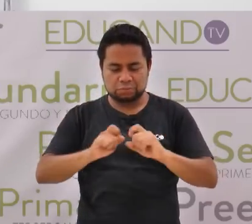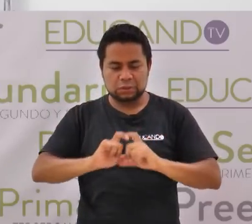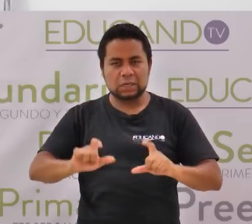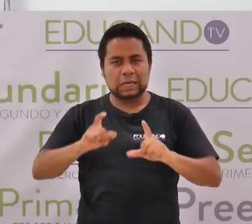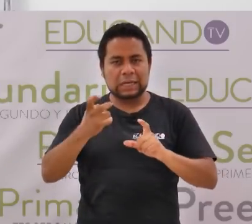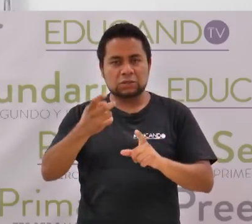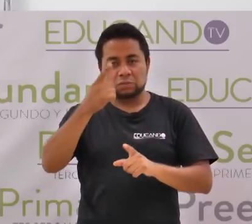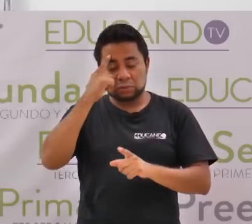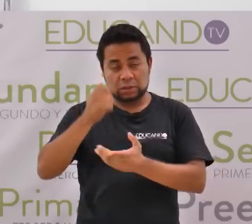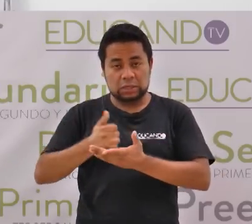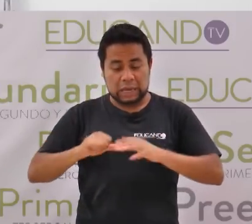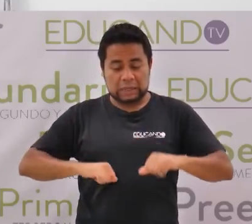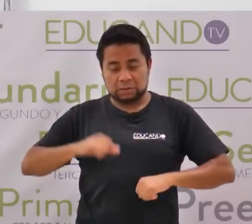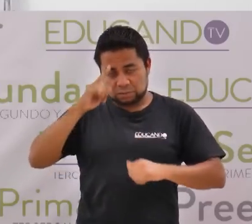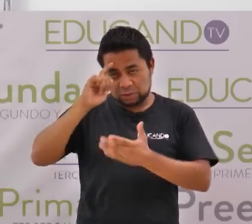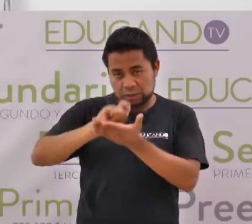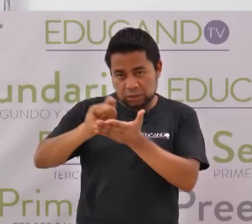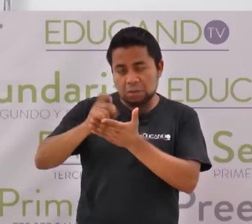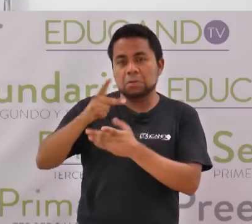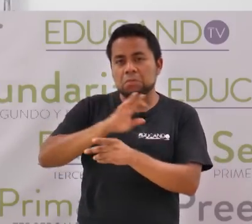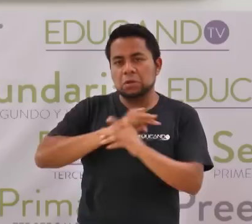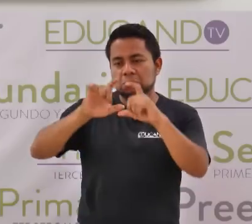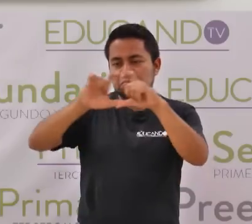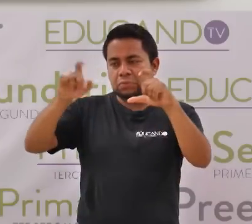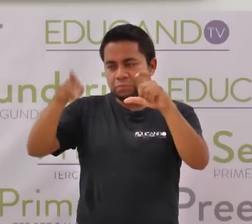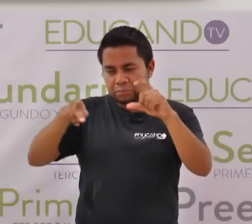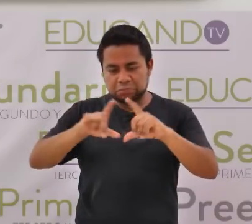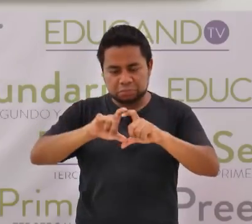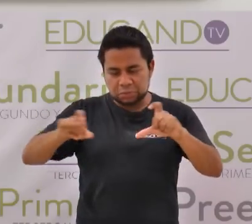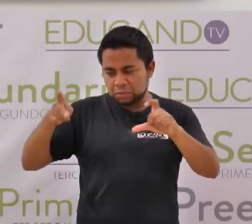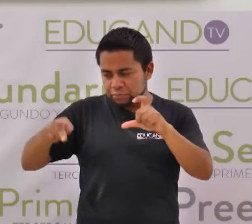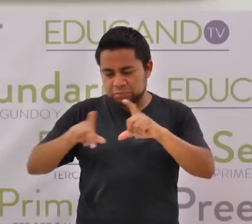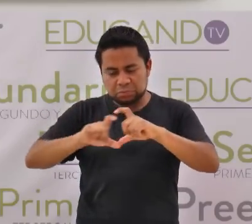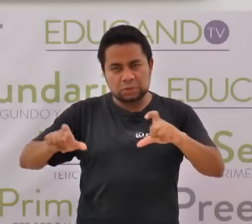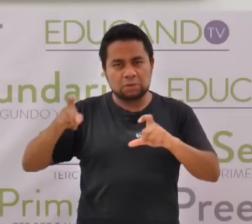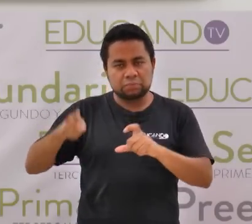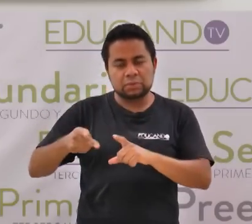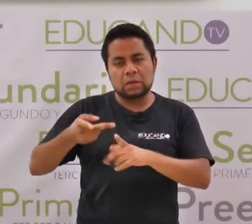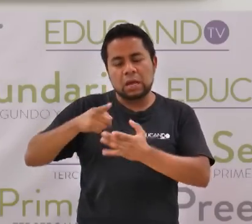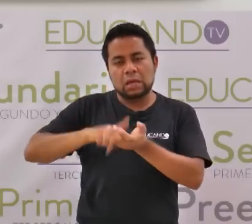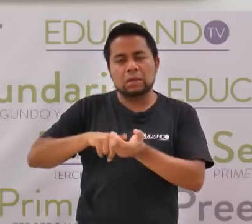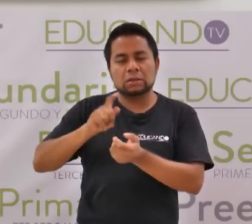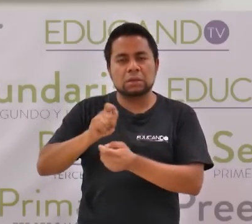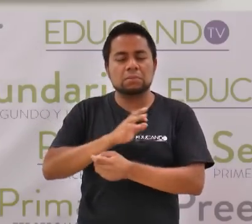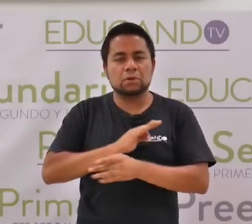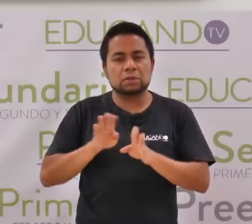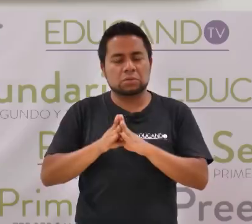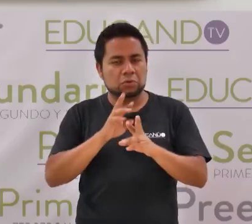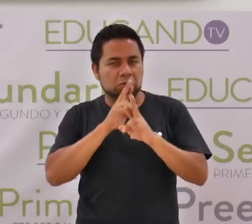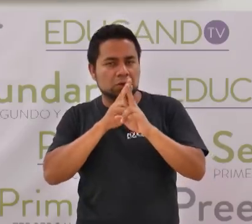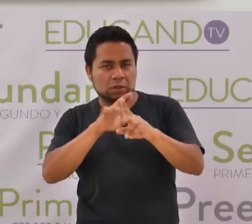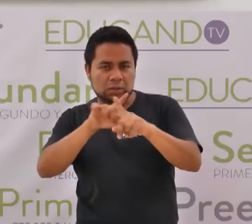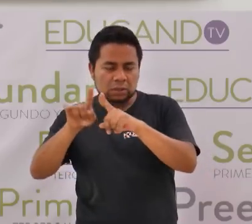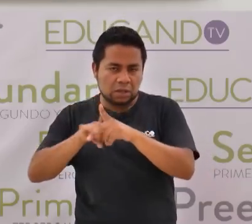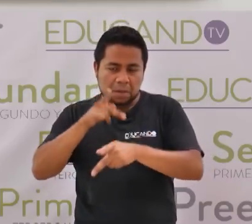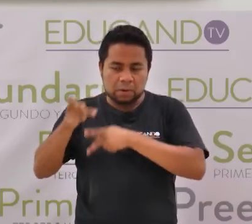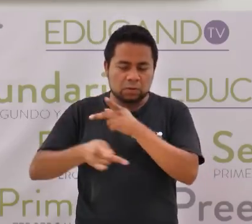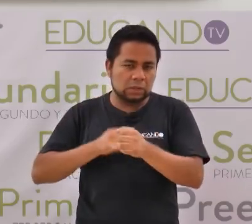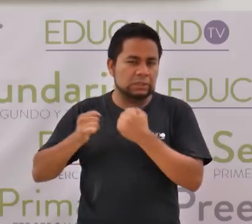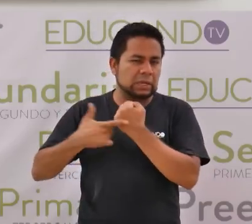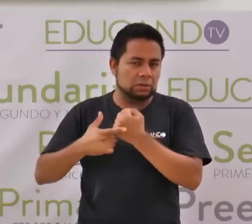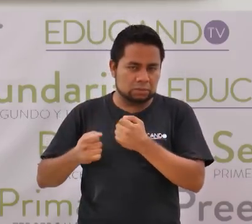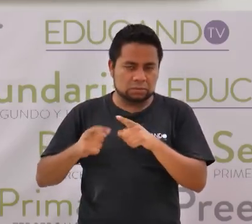de escritura, pero van haciendo pequeños párrafos. Y en esos párrafos ustedes van a contestar